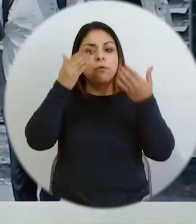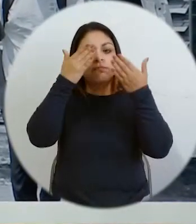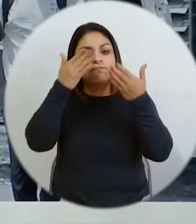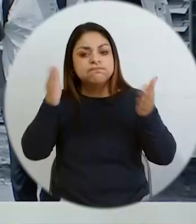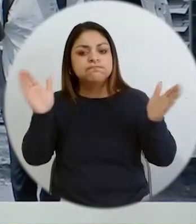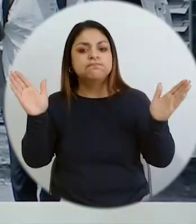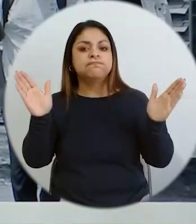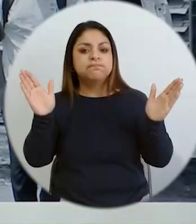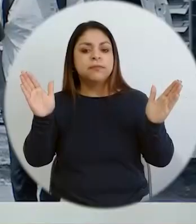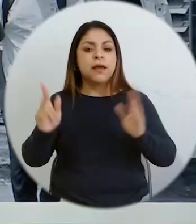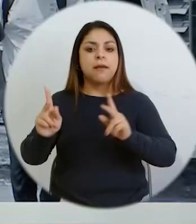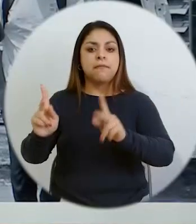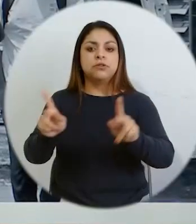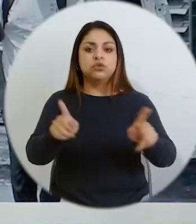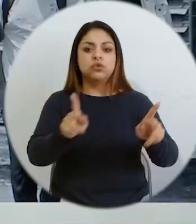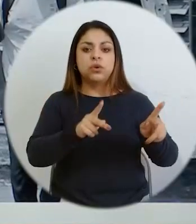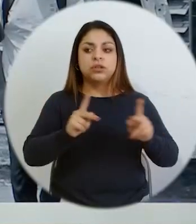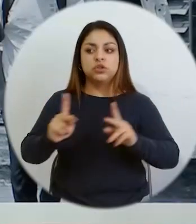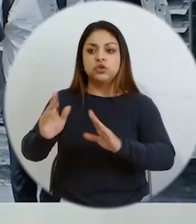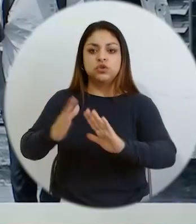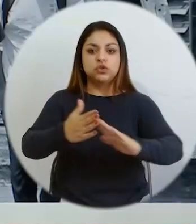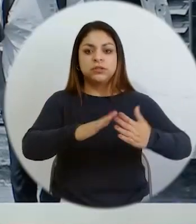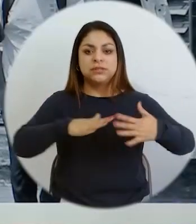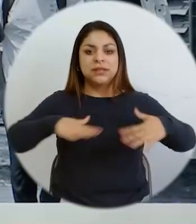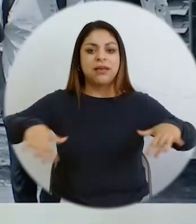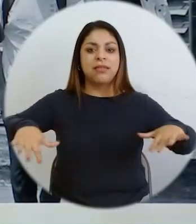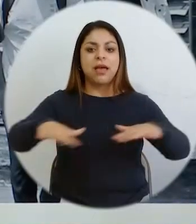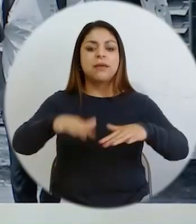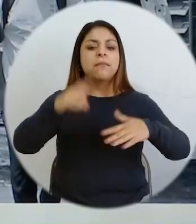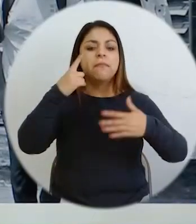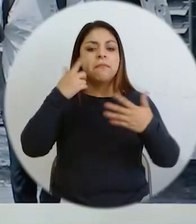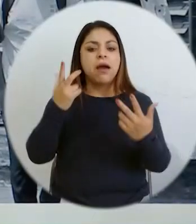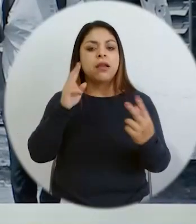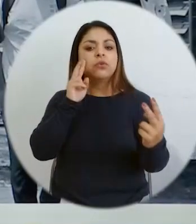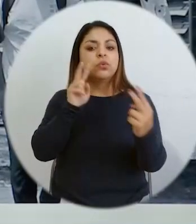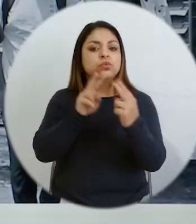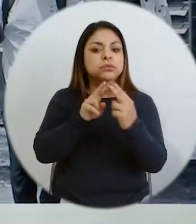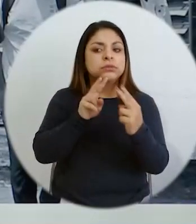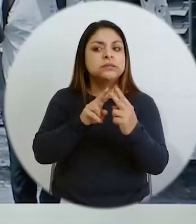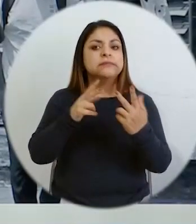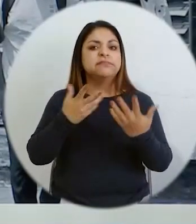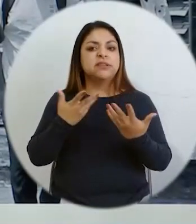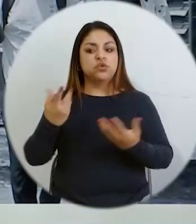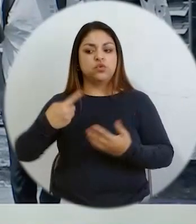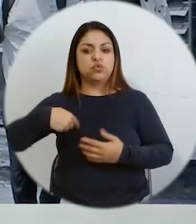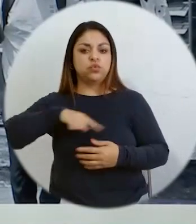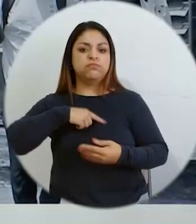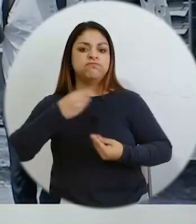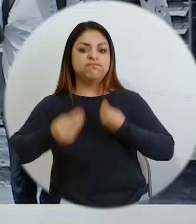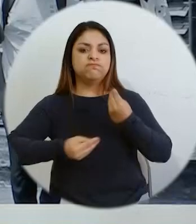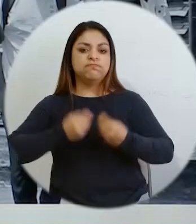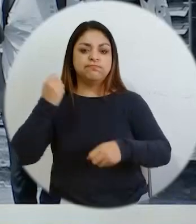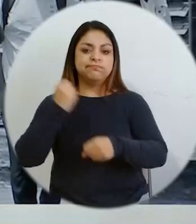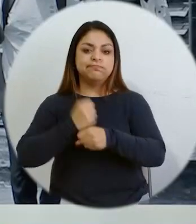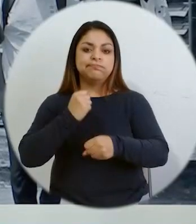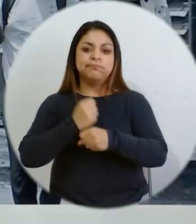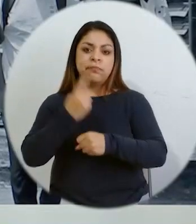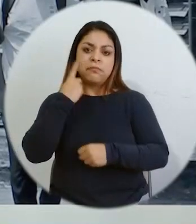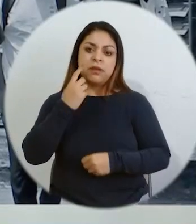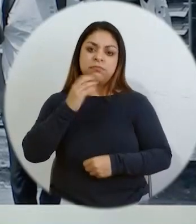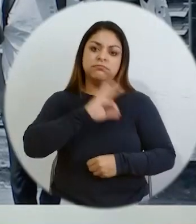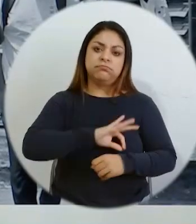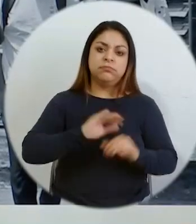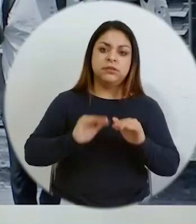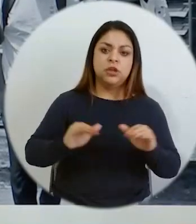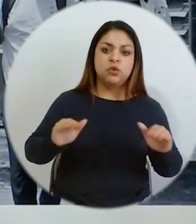sociedad civil, no solo para conocer en qué estamos trabajando en beneficio de la niñez y la adolescencia,